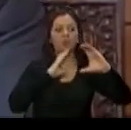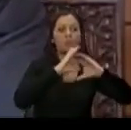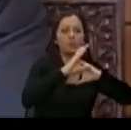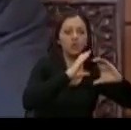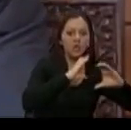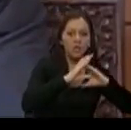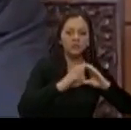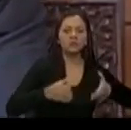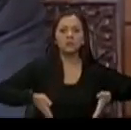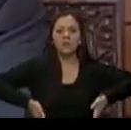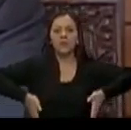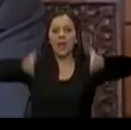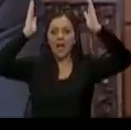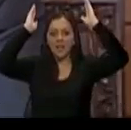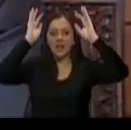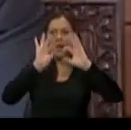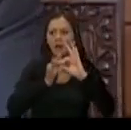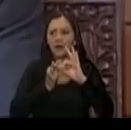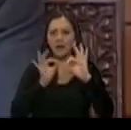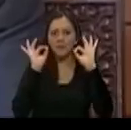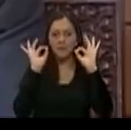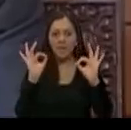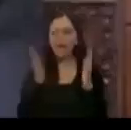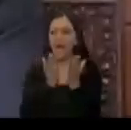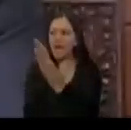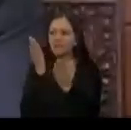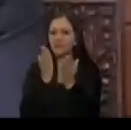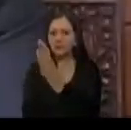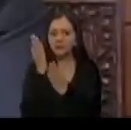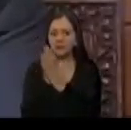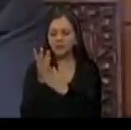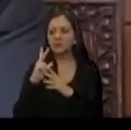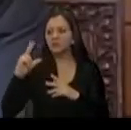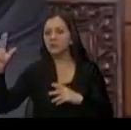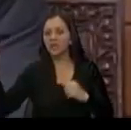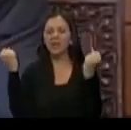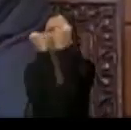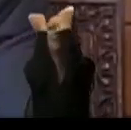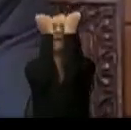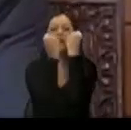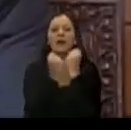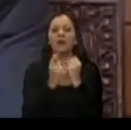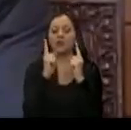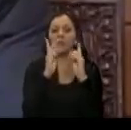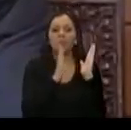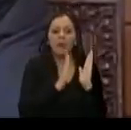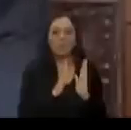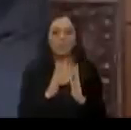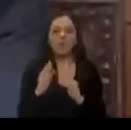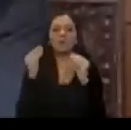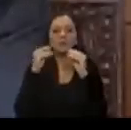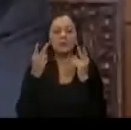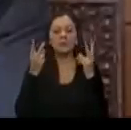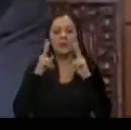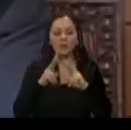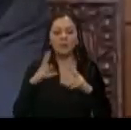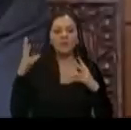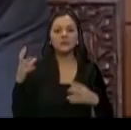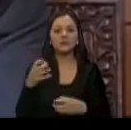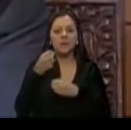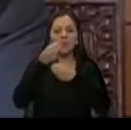de vías de acceso, de salida, los preparativos de seguridad. El Ministerio